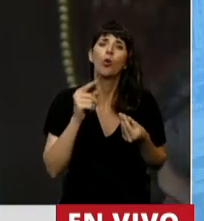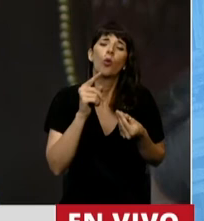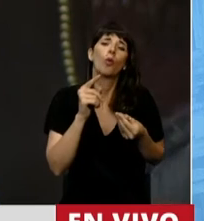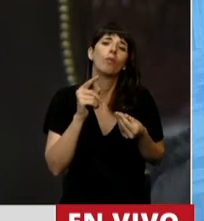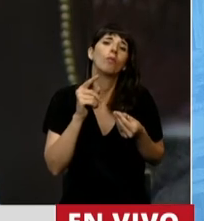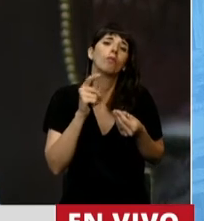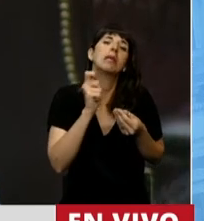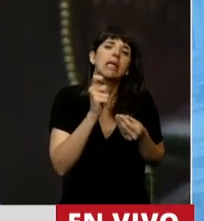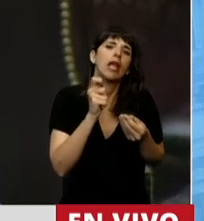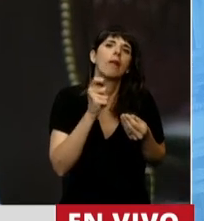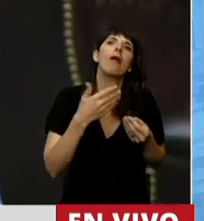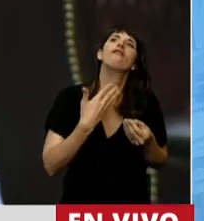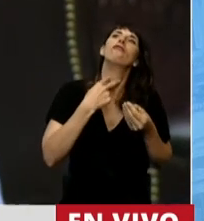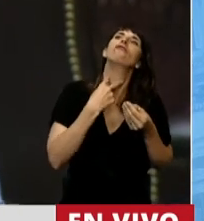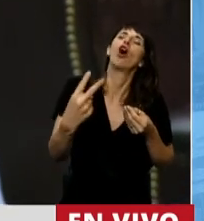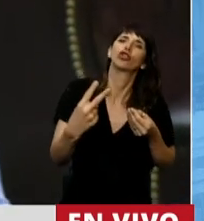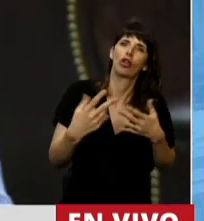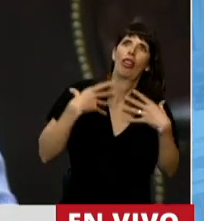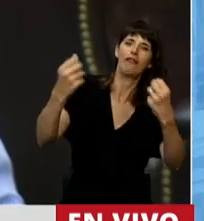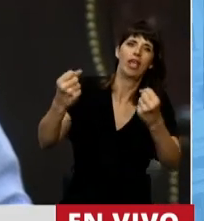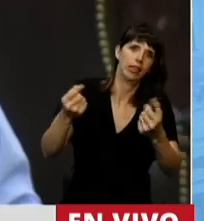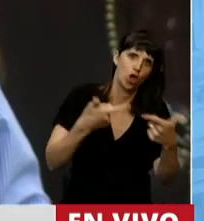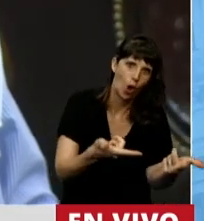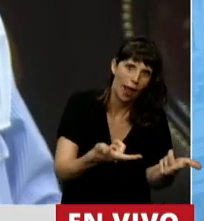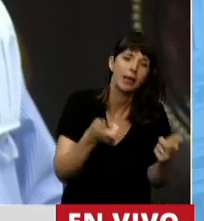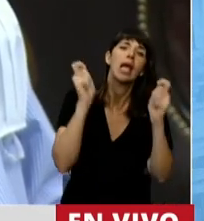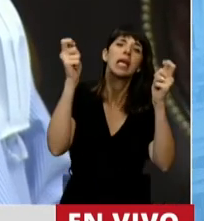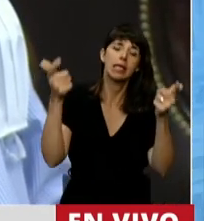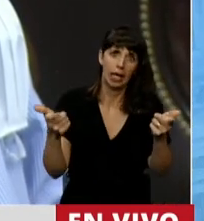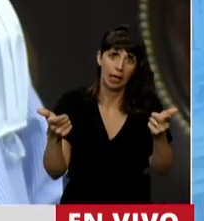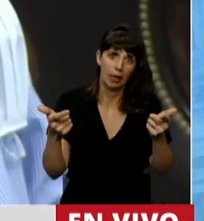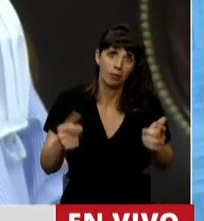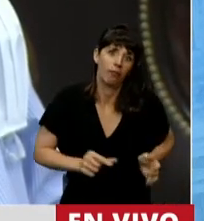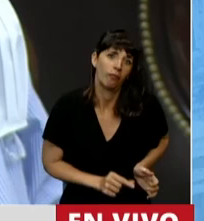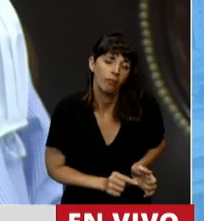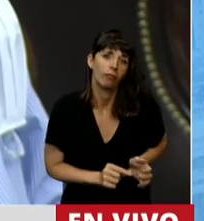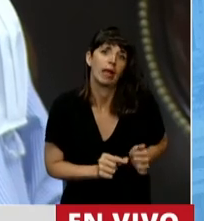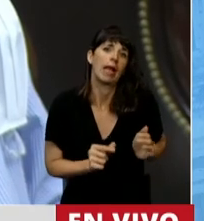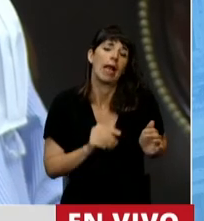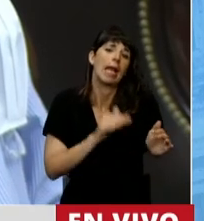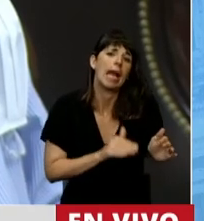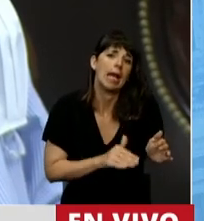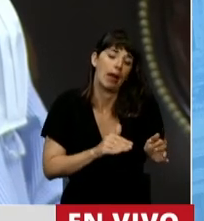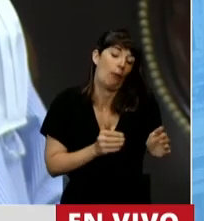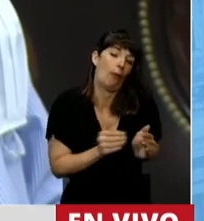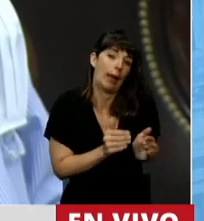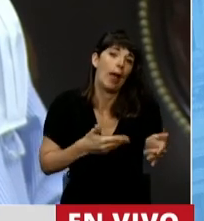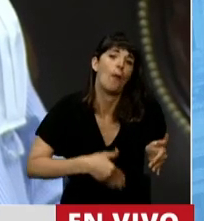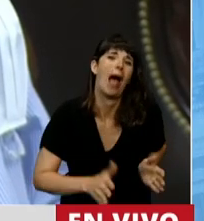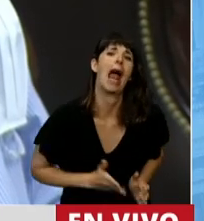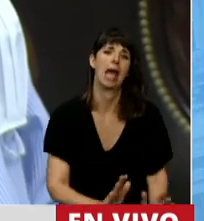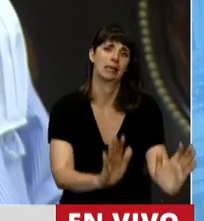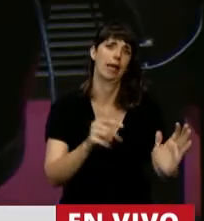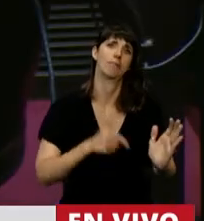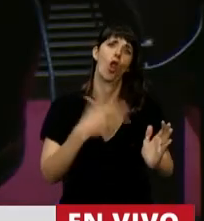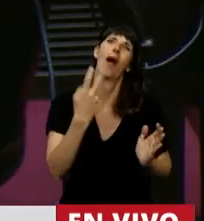voz, no tiene la posibilidad de defenderse, que es el niño por nacer. Desde ya, mi voto